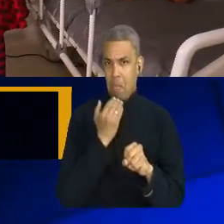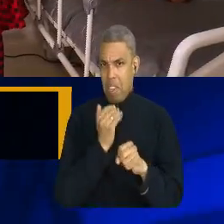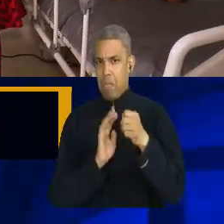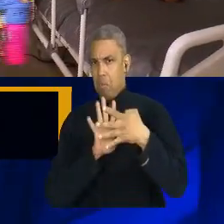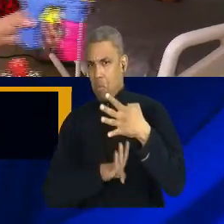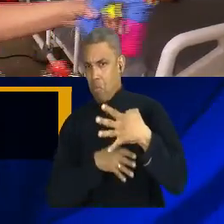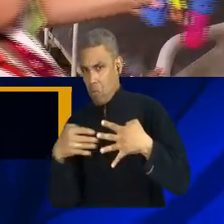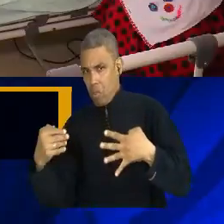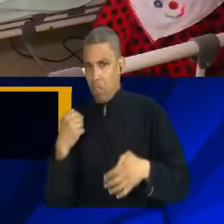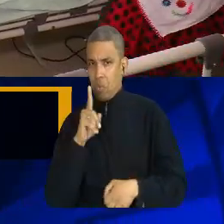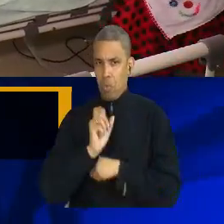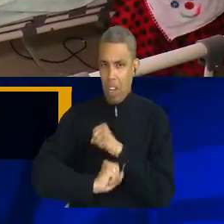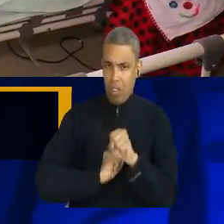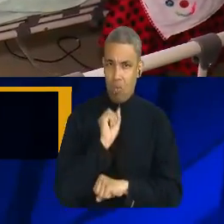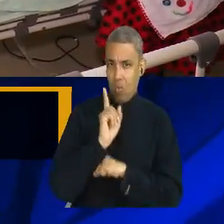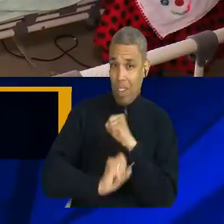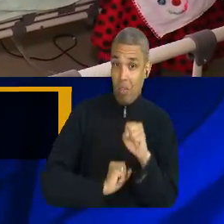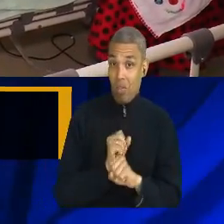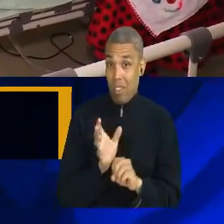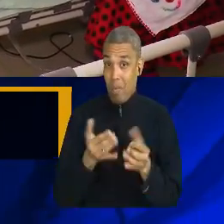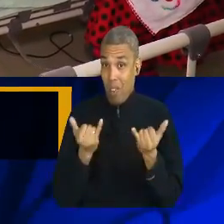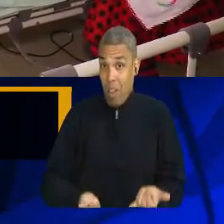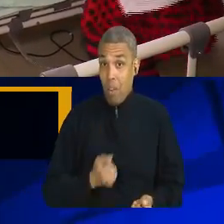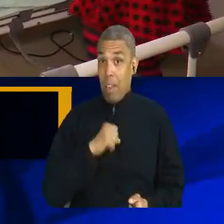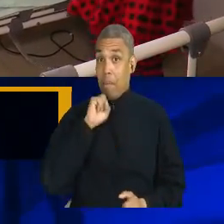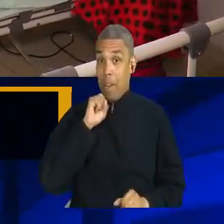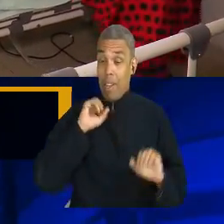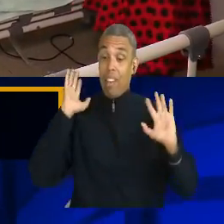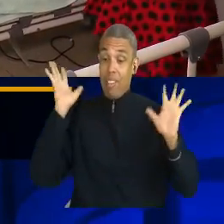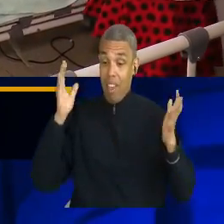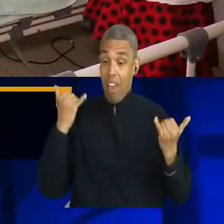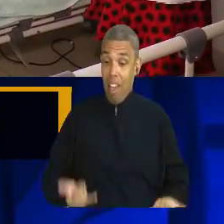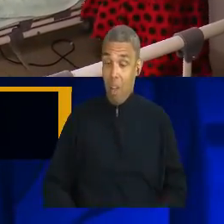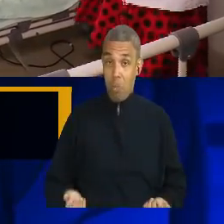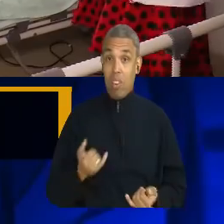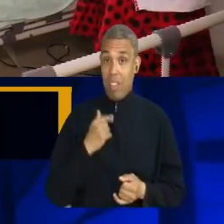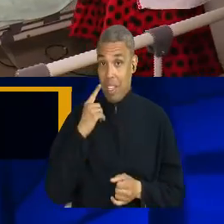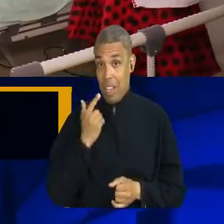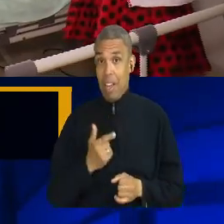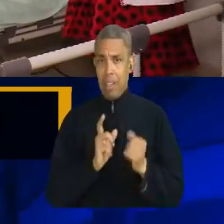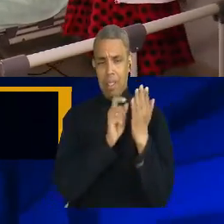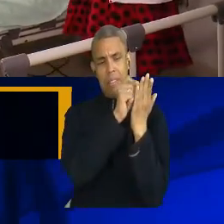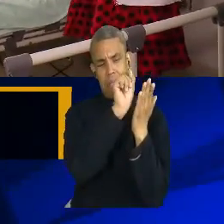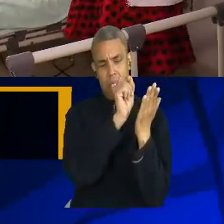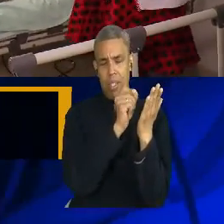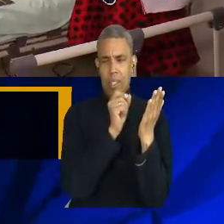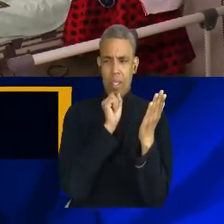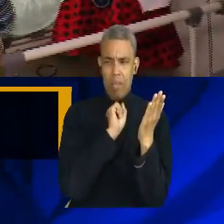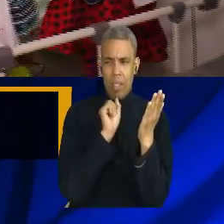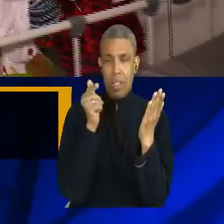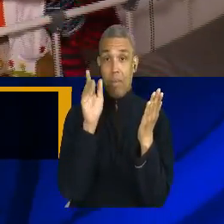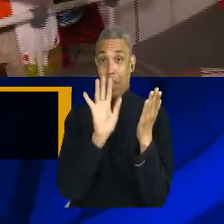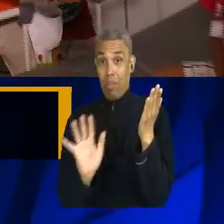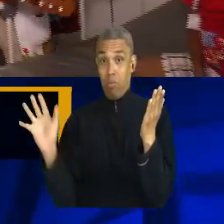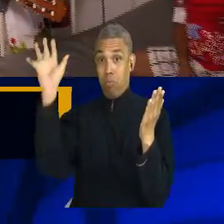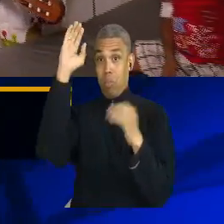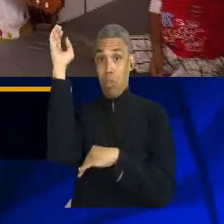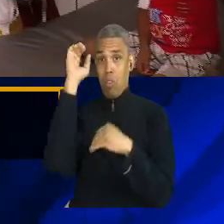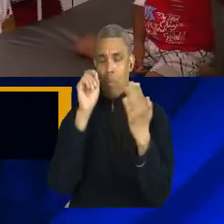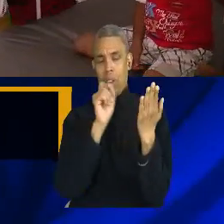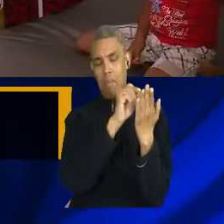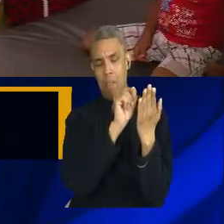empezaría a formar parte de este cronograma. Y por ahora, como nos toca venir de Bucaramanga, sí. ella es la única que